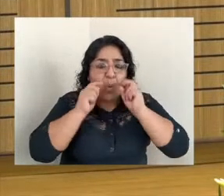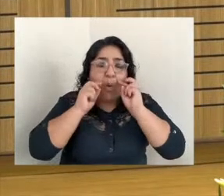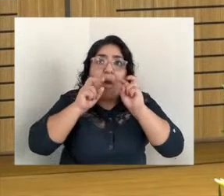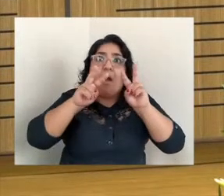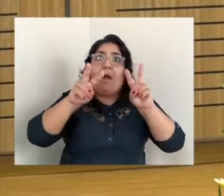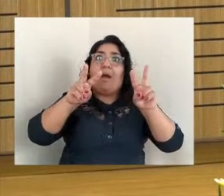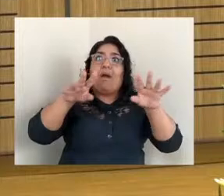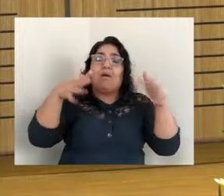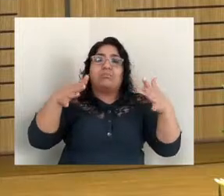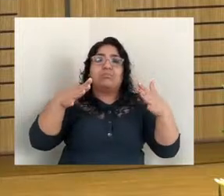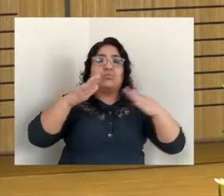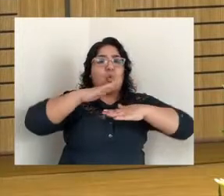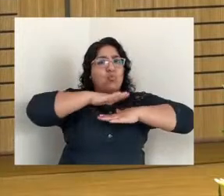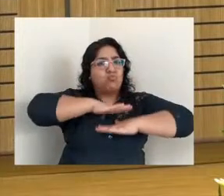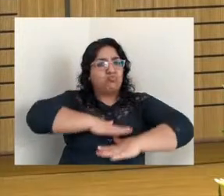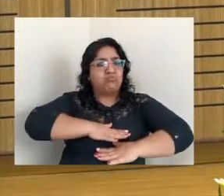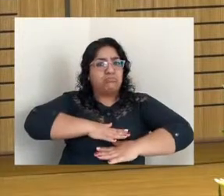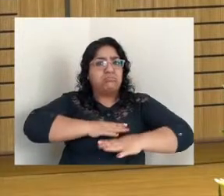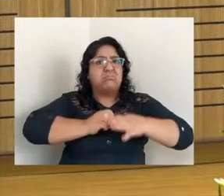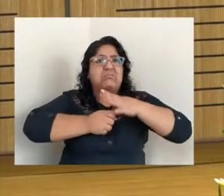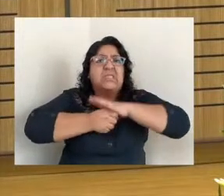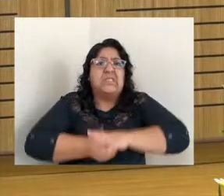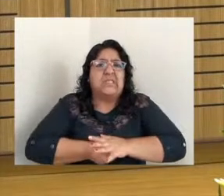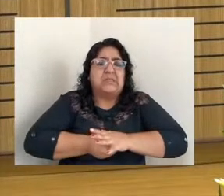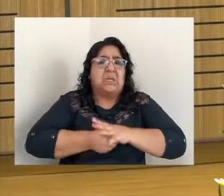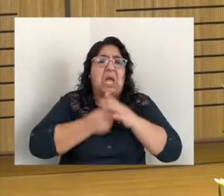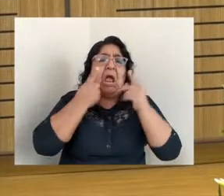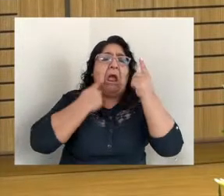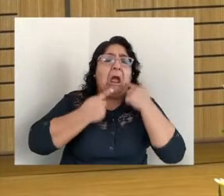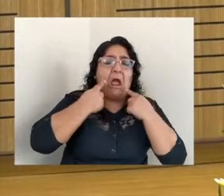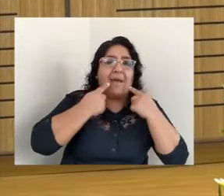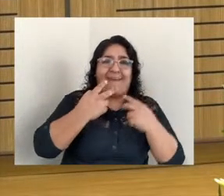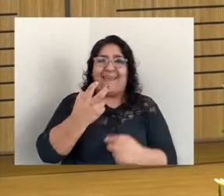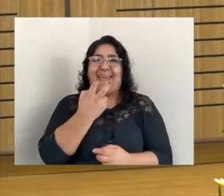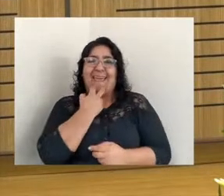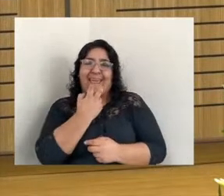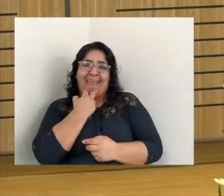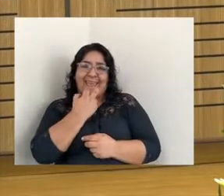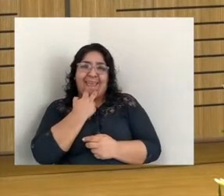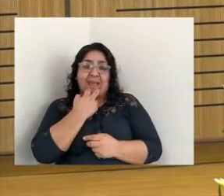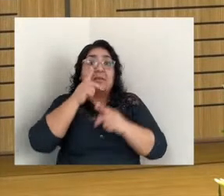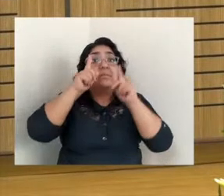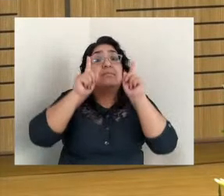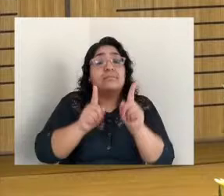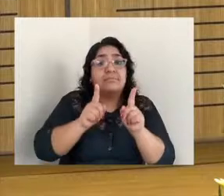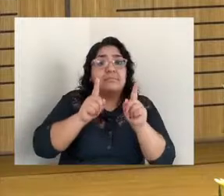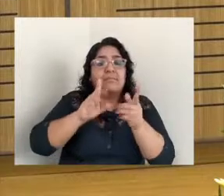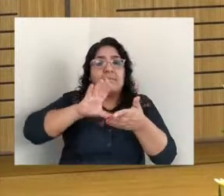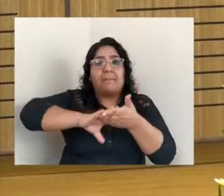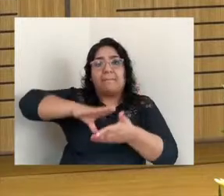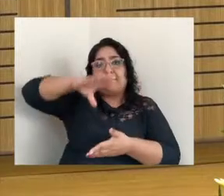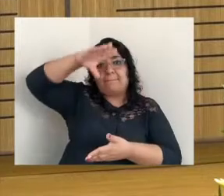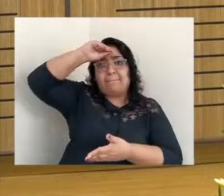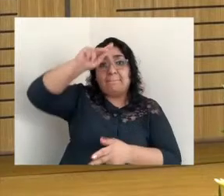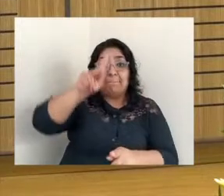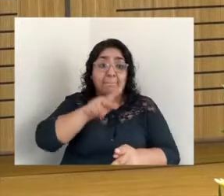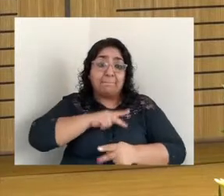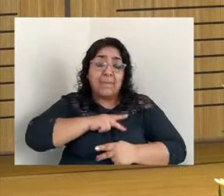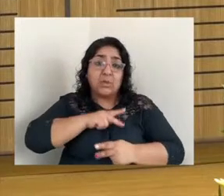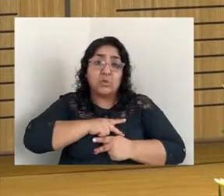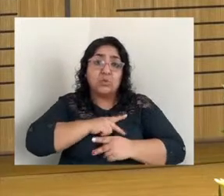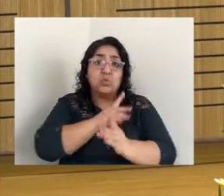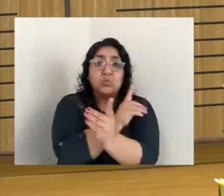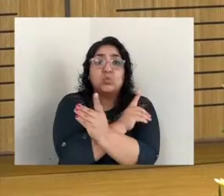alegrías, satisfacciones, presiones, risas, llantos, pero sobre todo aprendizajes personales